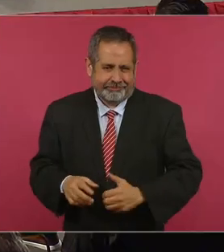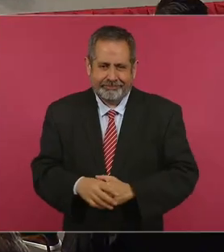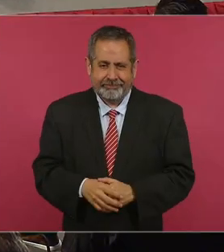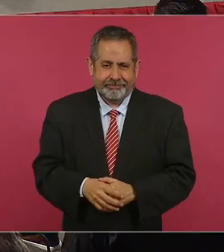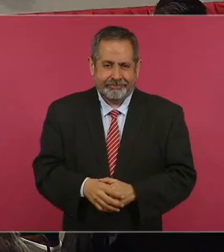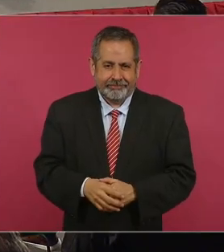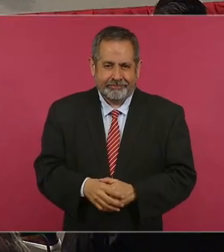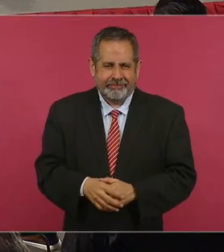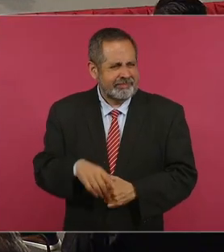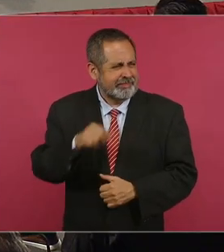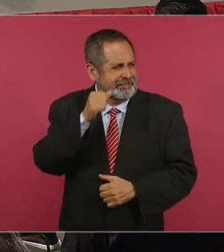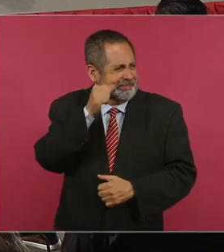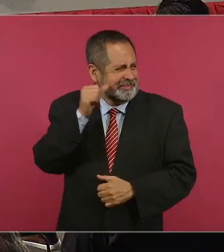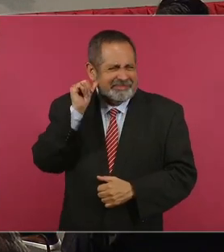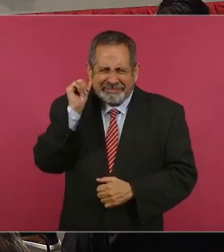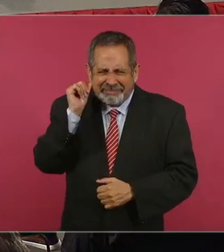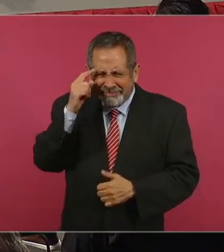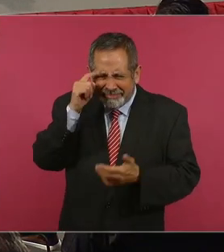Todavía aquí vinieron ayer, creo.